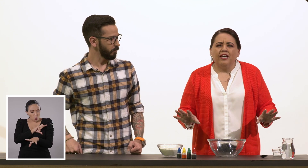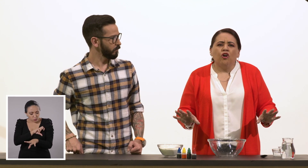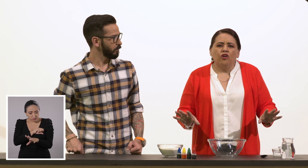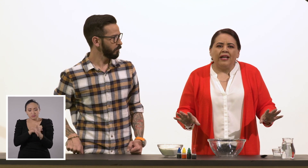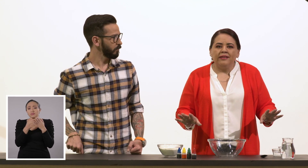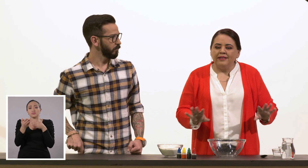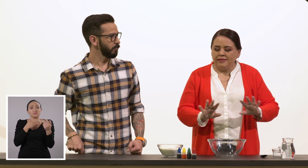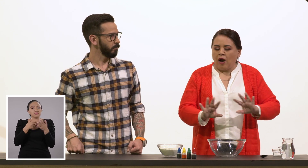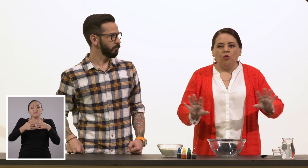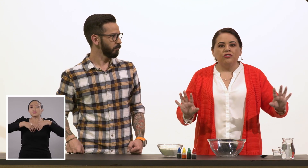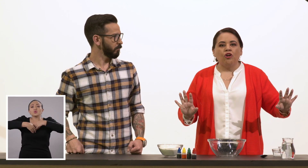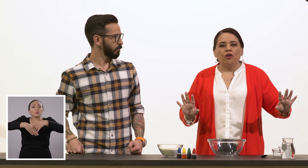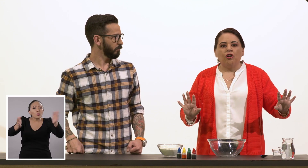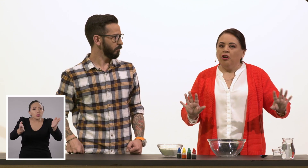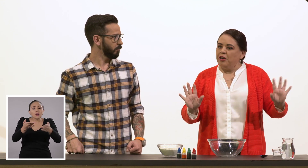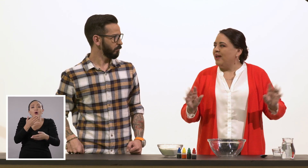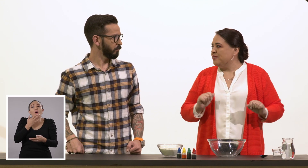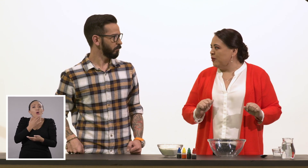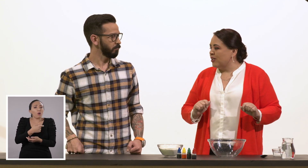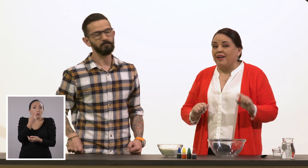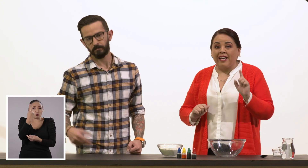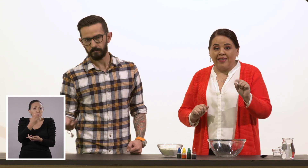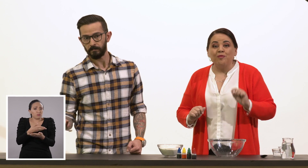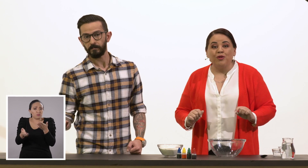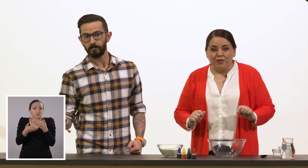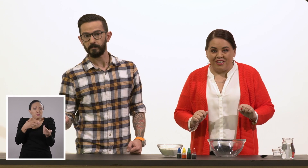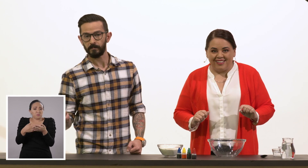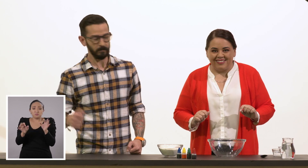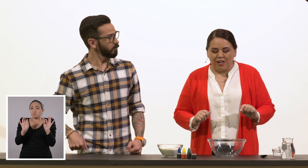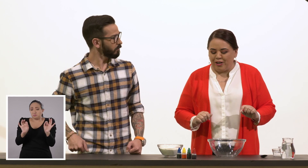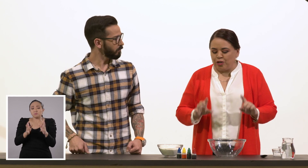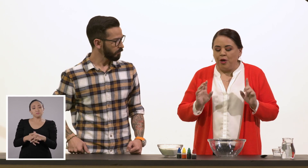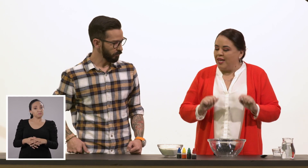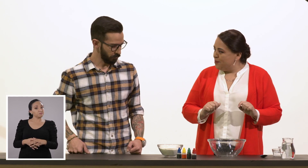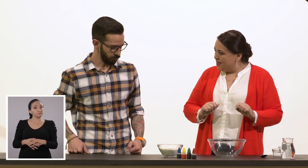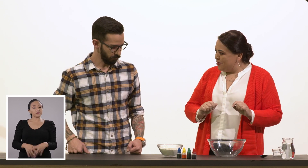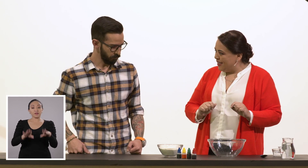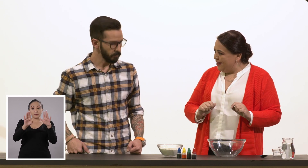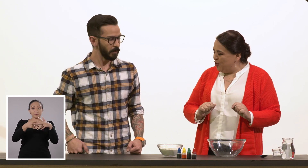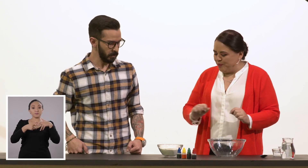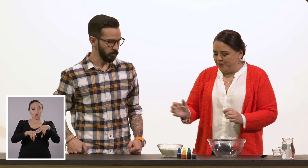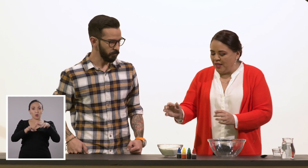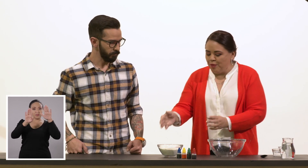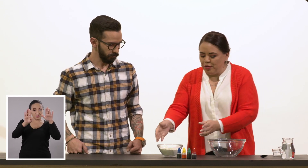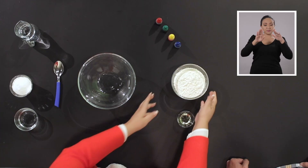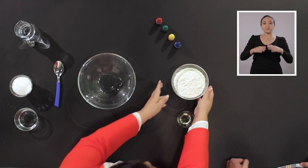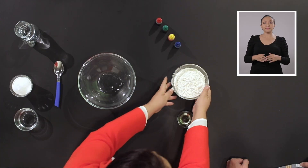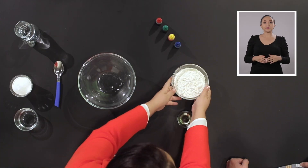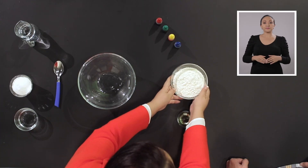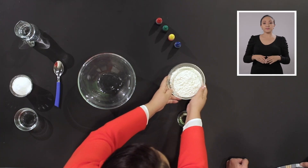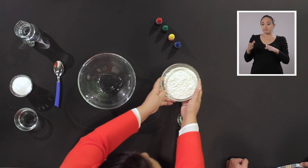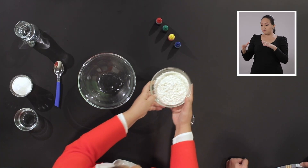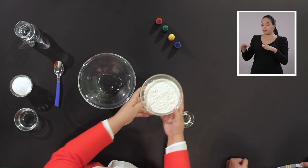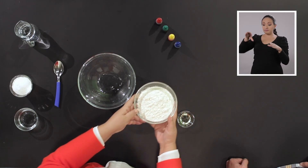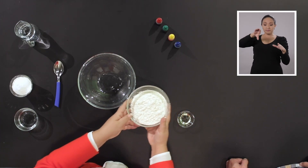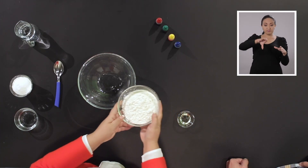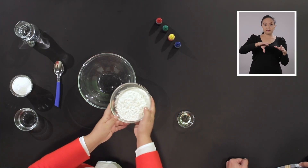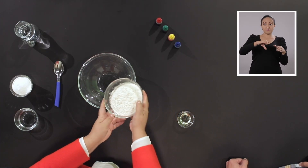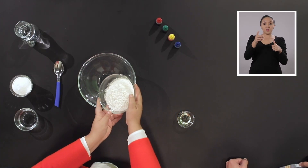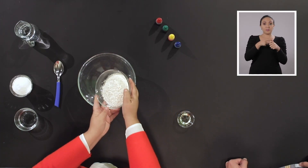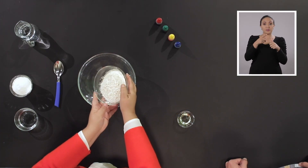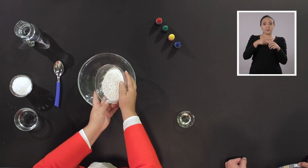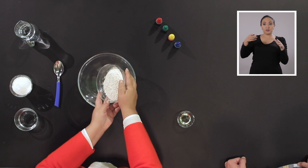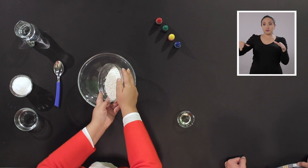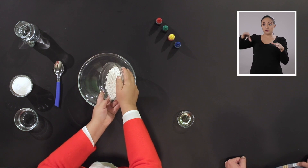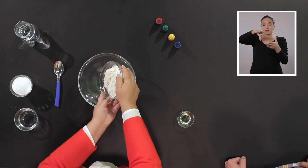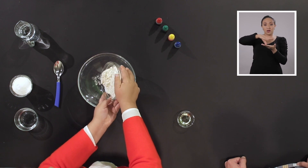si no tiene colorantes a un solo color, igual las figuras van a quedar muy bonitas. De acuerdo. ¿Empezamos, Santi? Listo. Muy bien, vamos a colocar primero